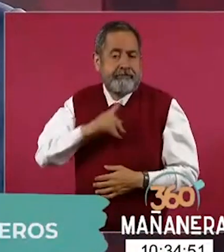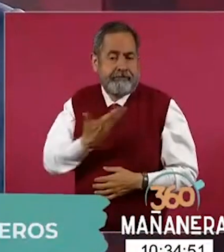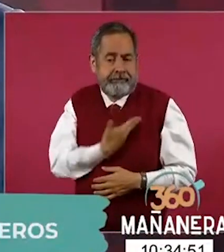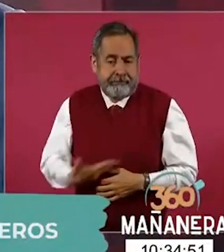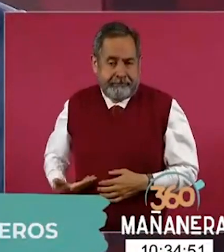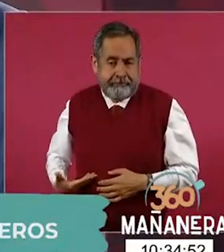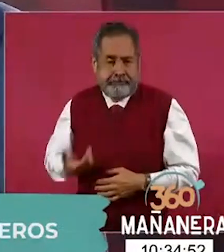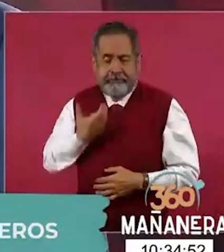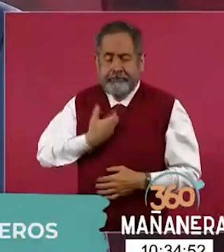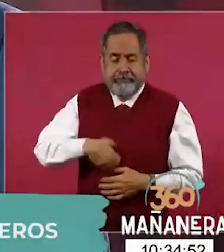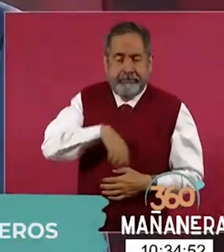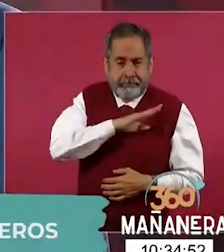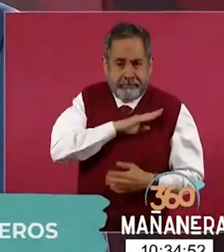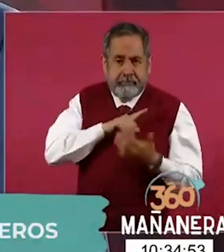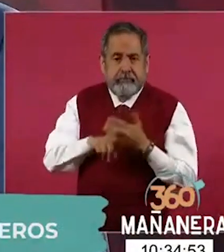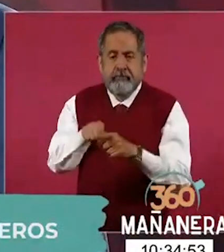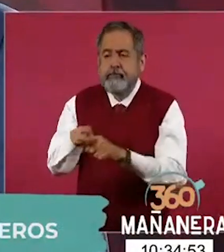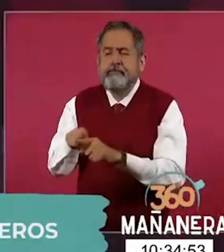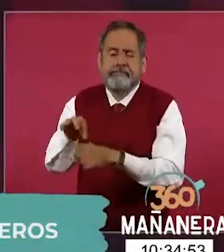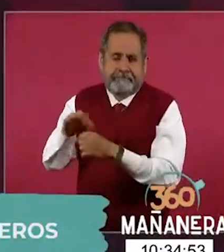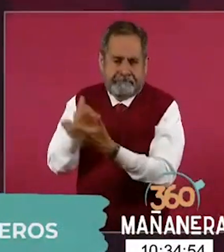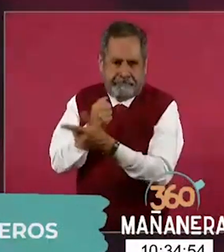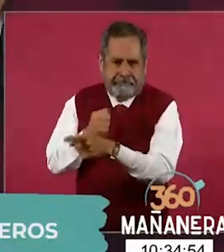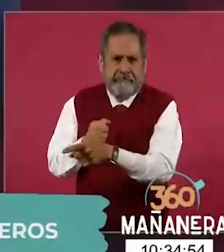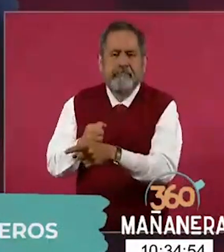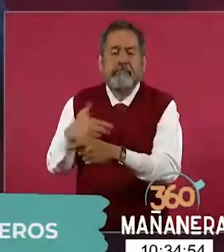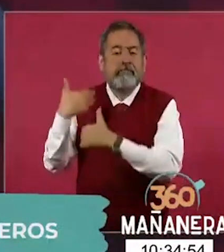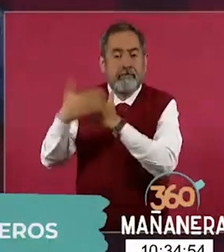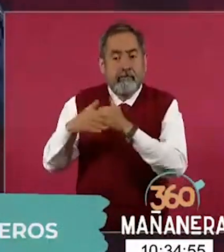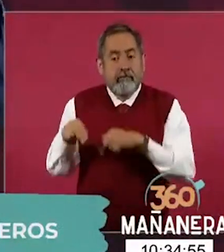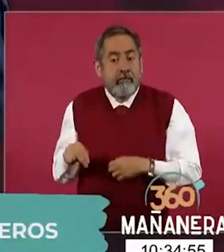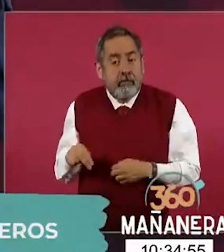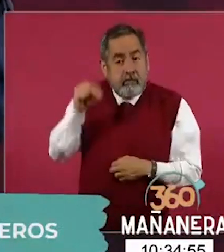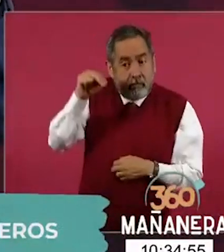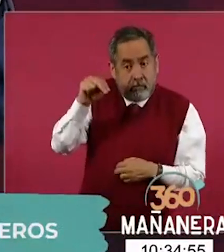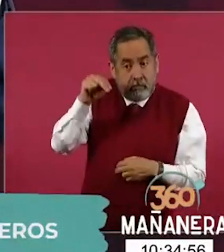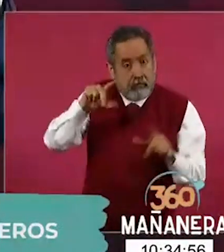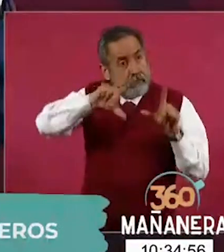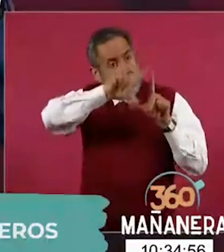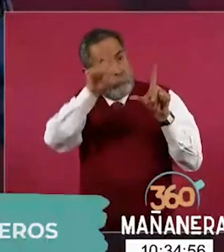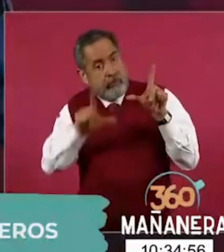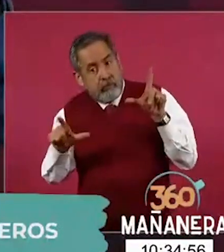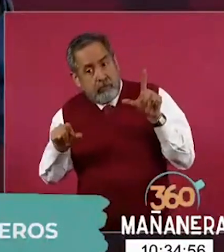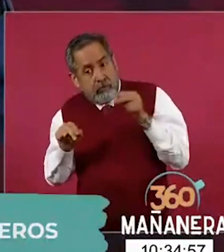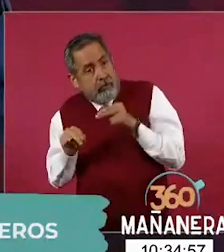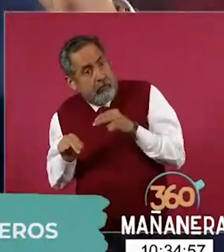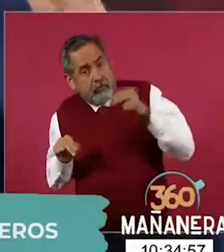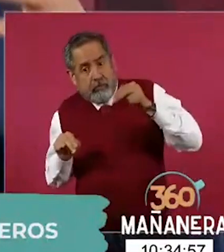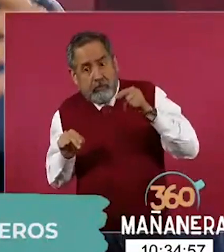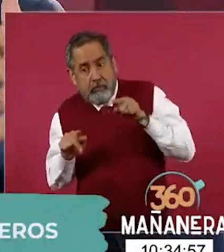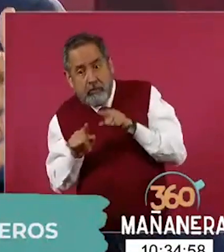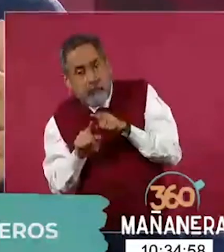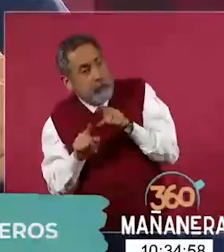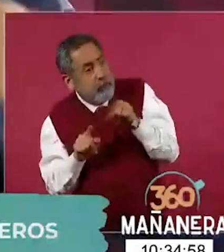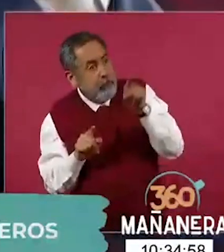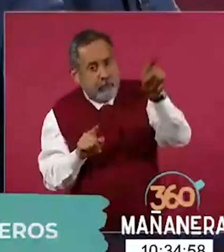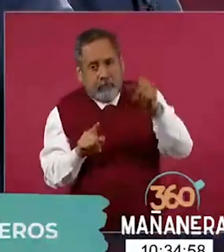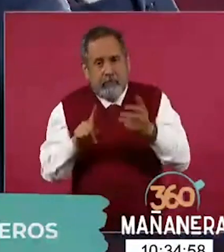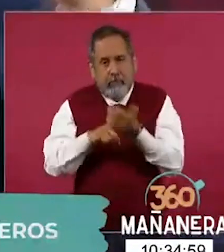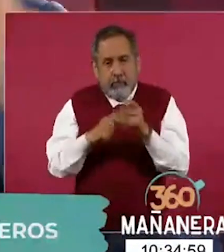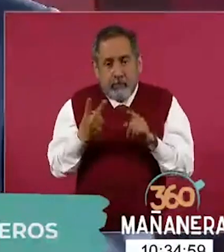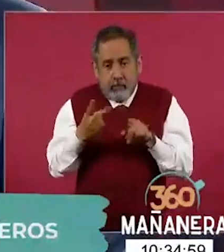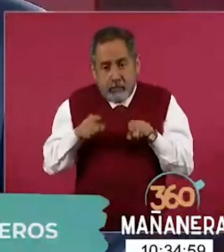presidenta la presidenta electa hacia el norte este son